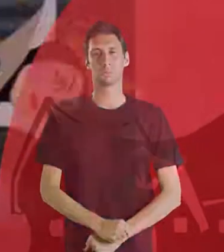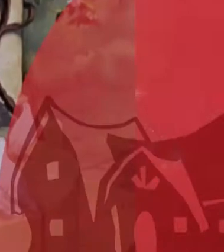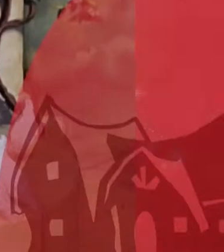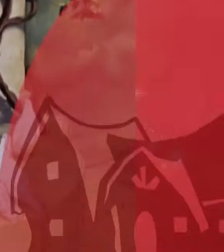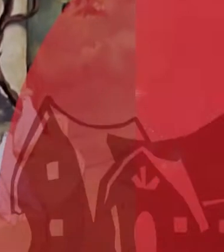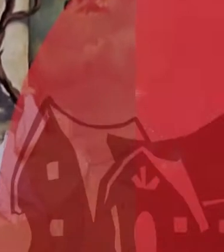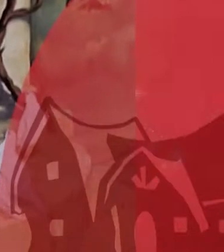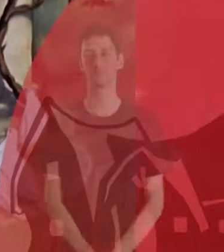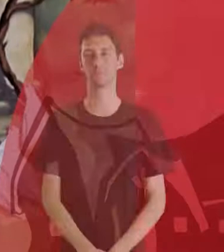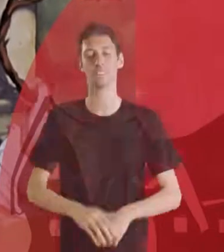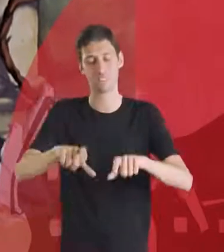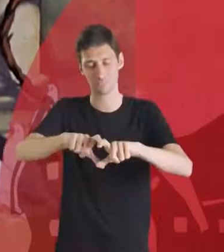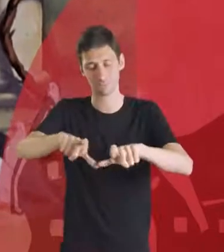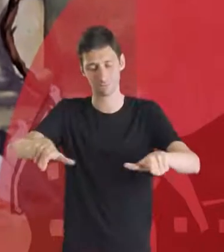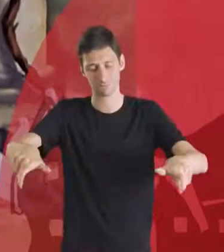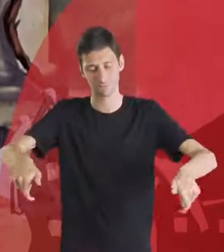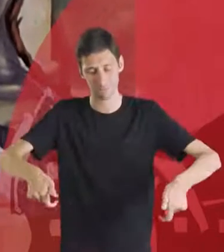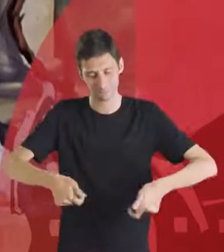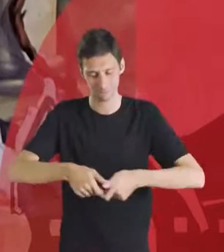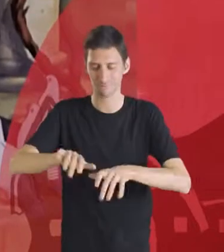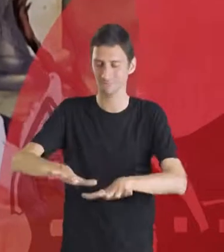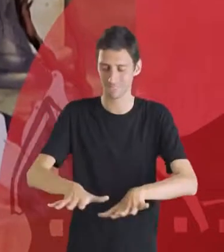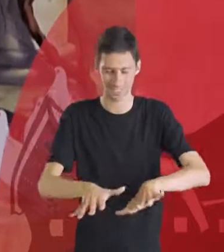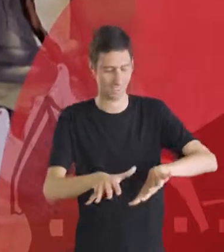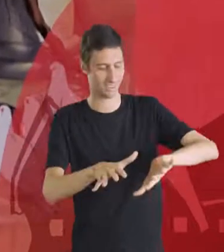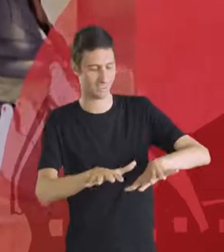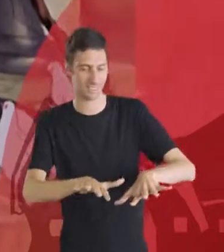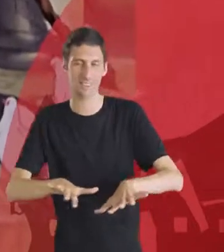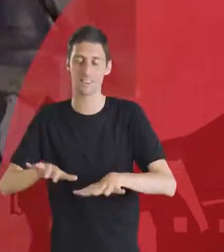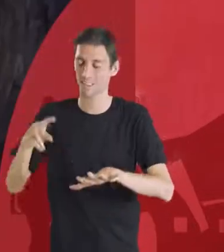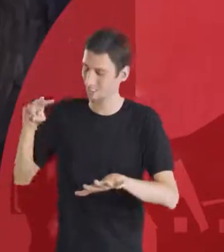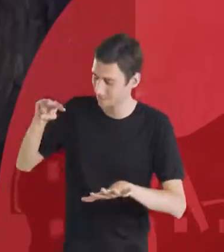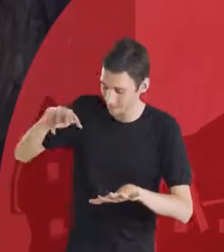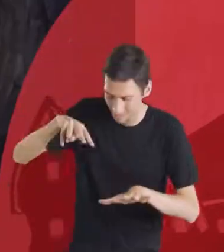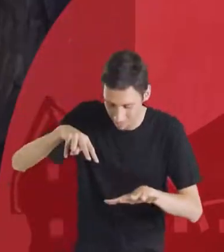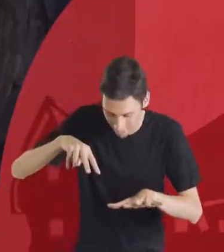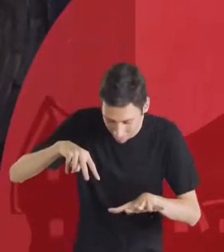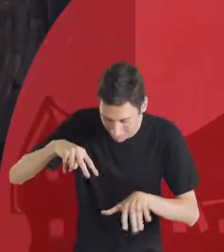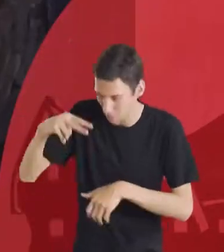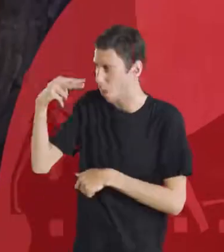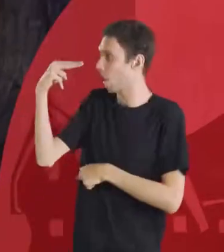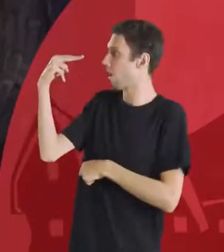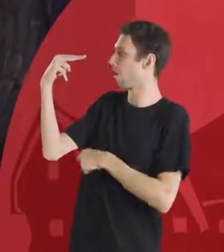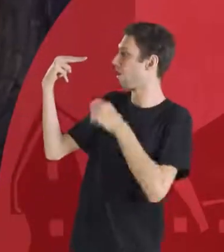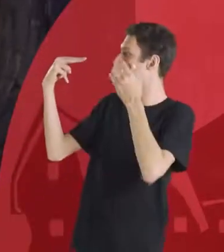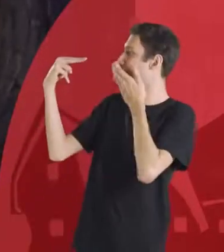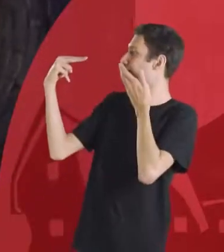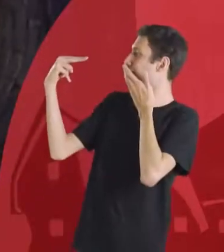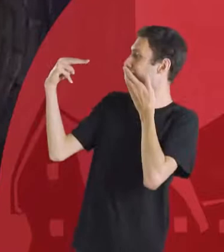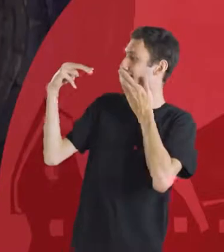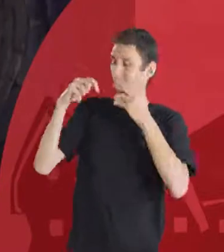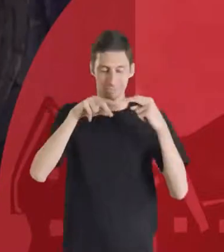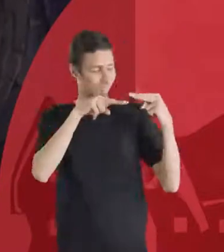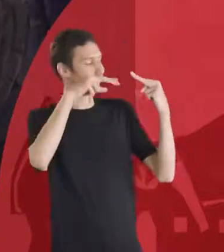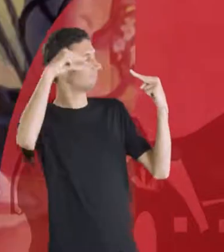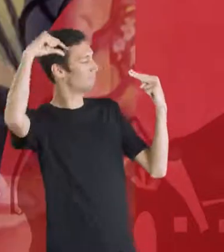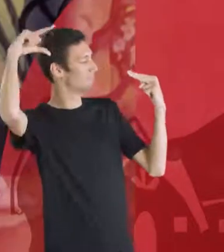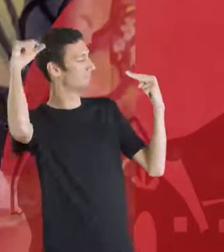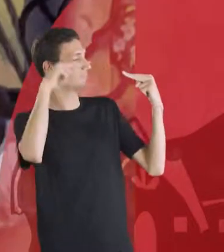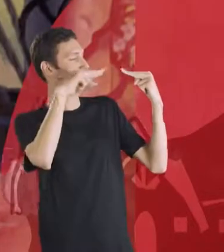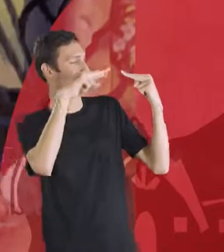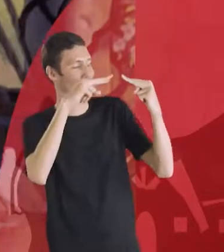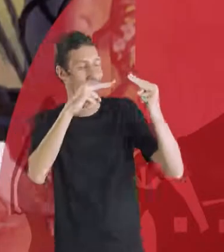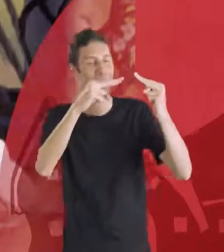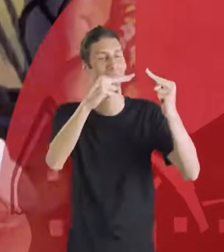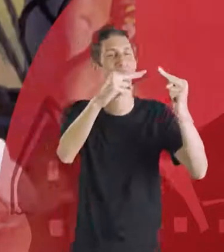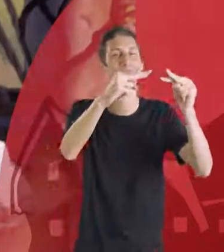¡Blancanieves! Mientras canta junto a los pajaritos cerca del Pozo de los Deseos, un príncipe la escucha y se acerca a cantar